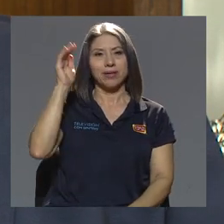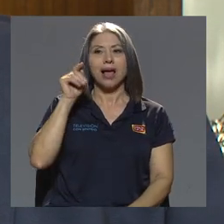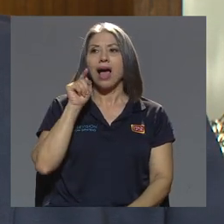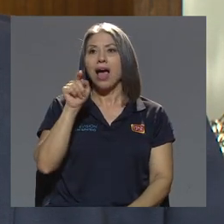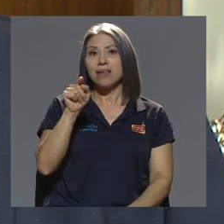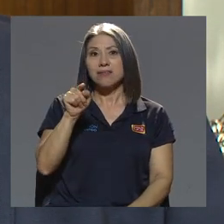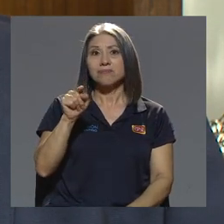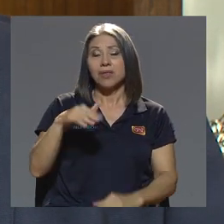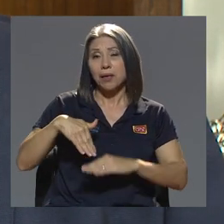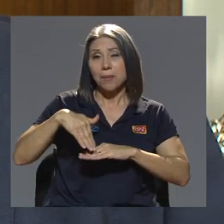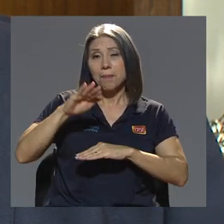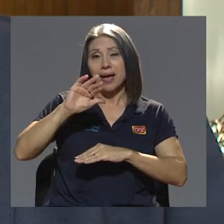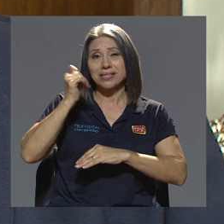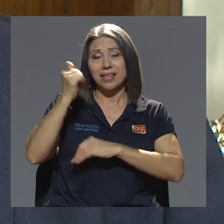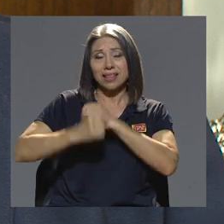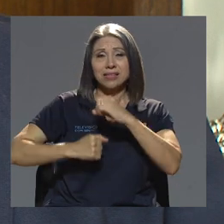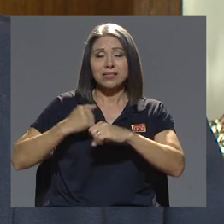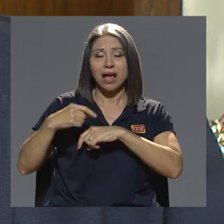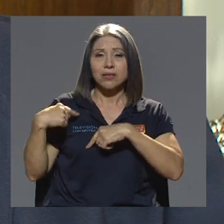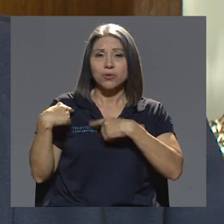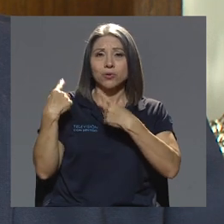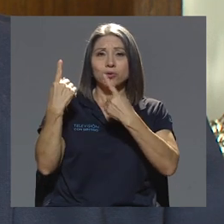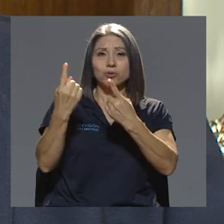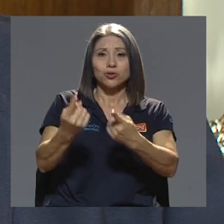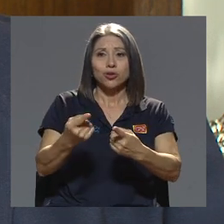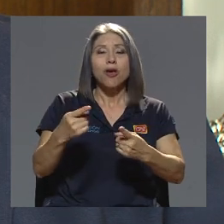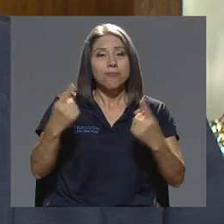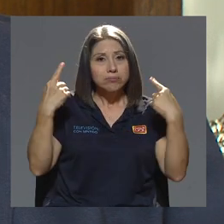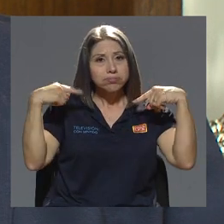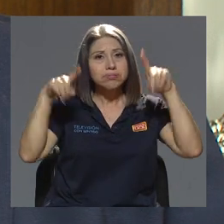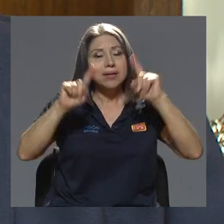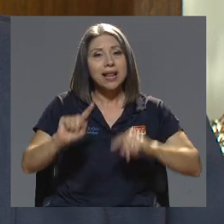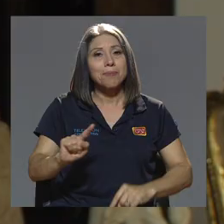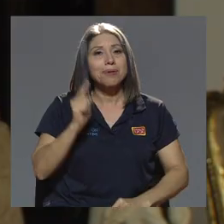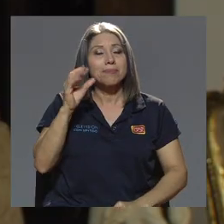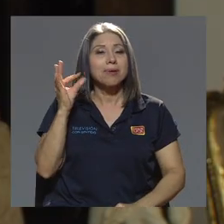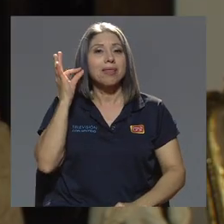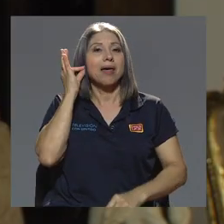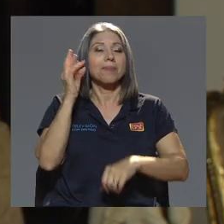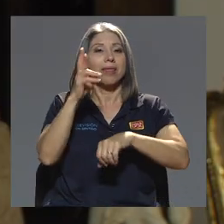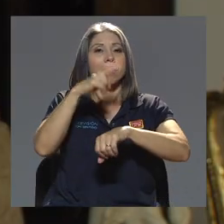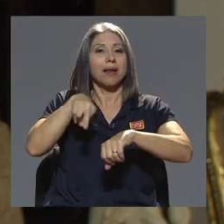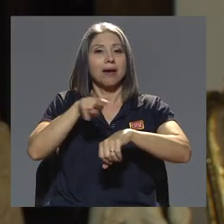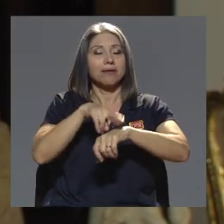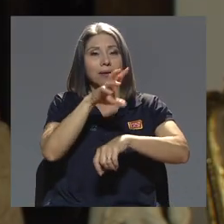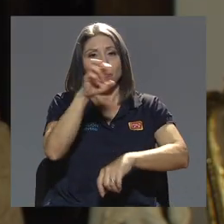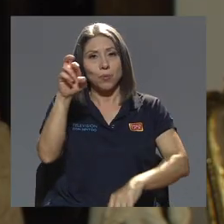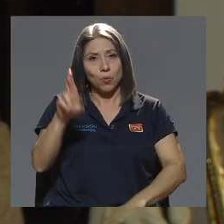pasan más de 10 años y llega a ser la primera dama de la República y